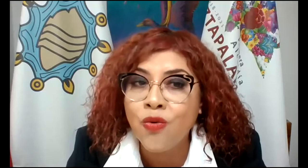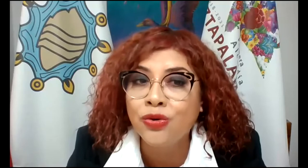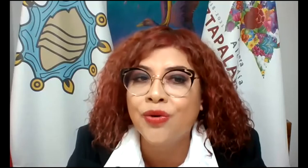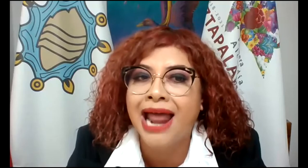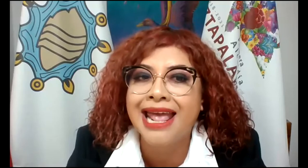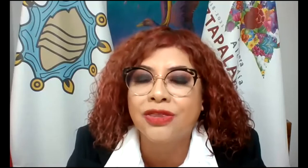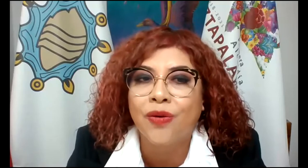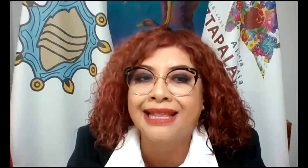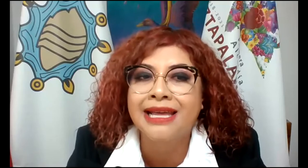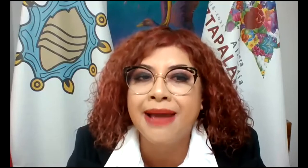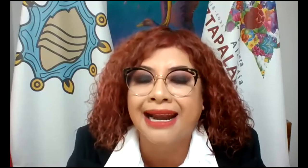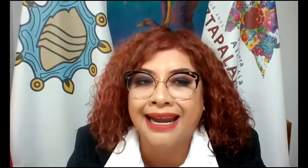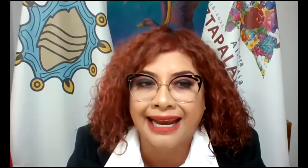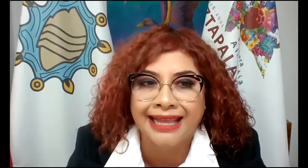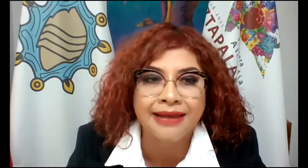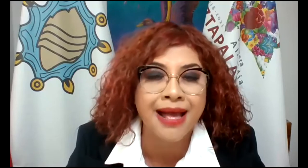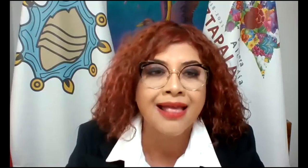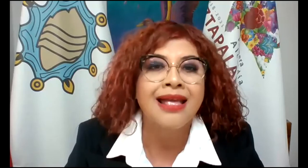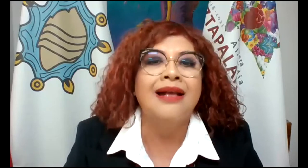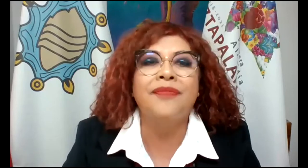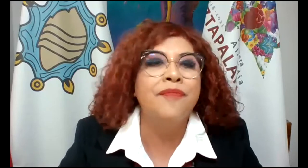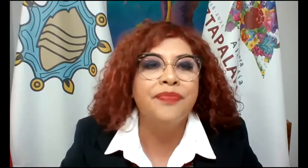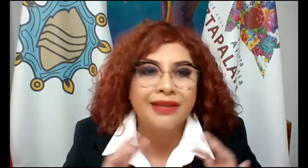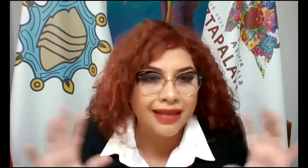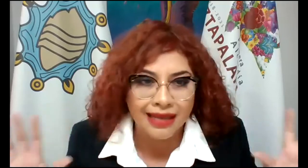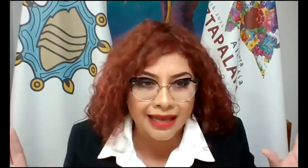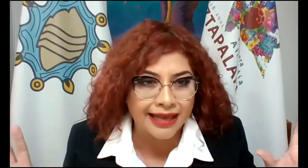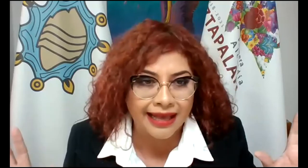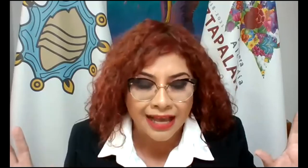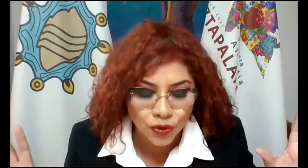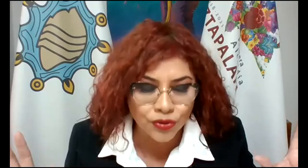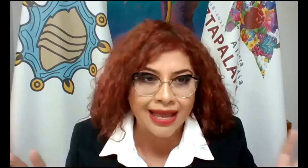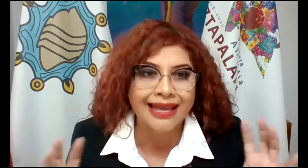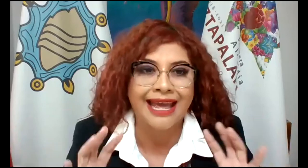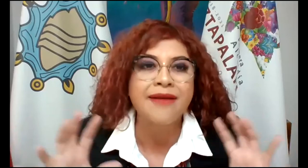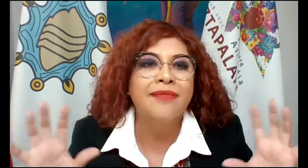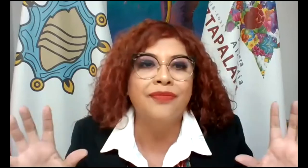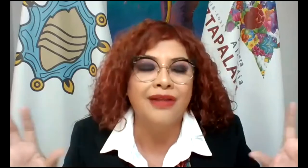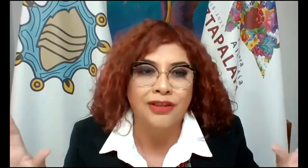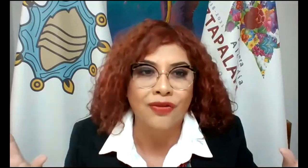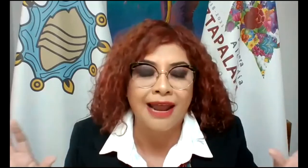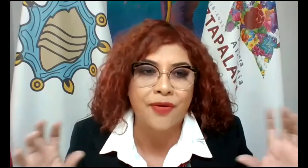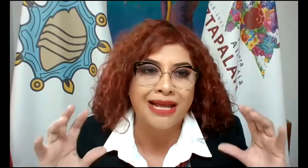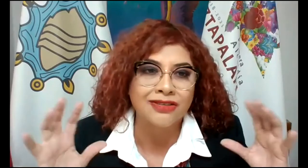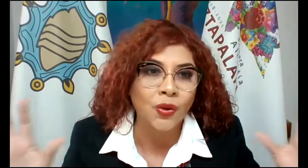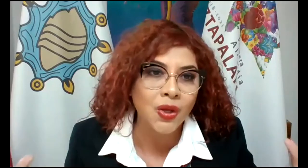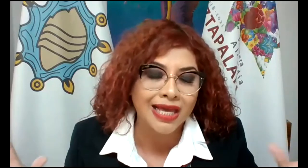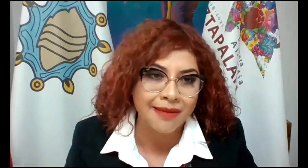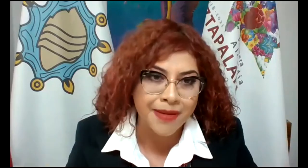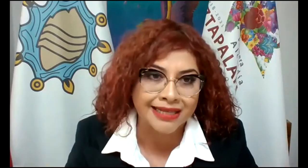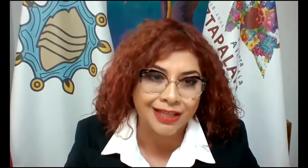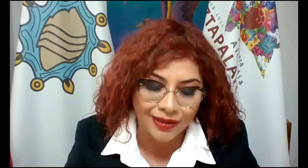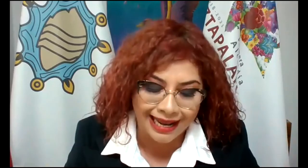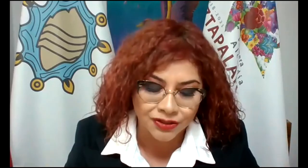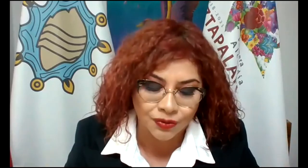infraestructura cultural, educativa, recreativa, que ayude a toda la población y